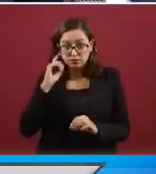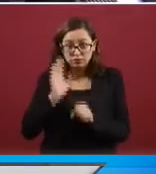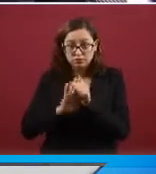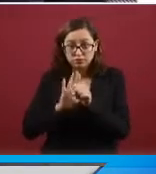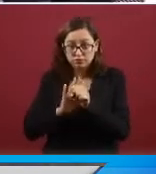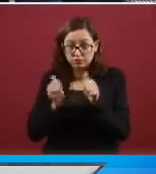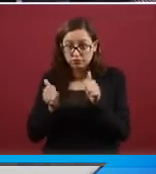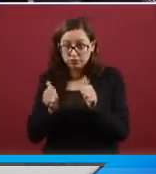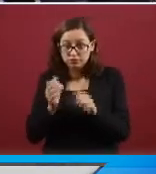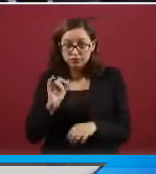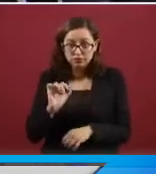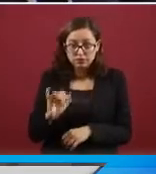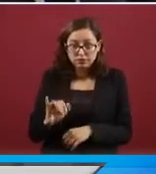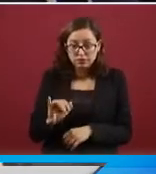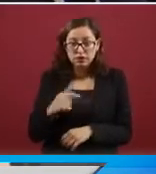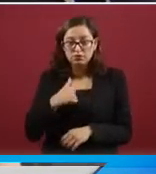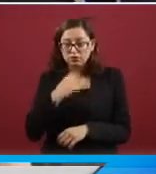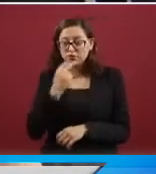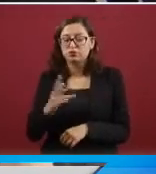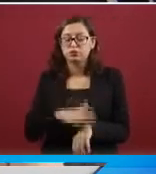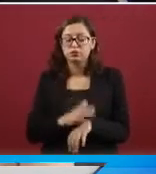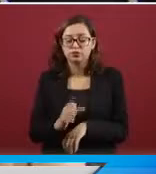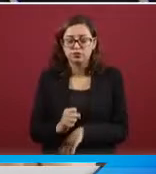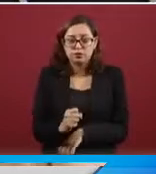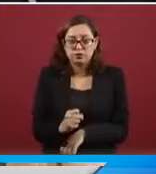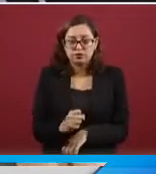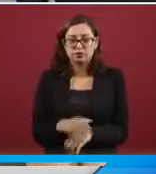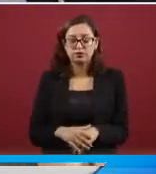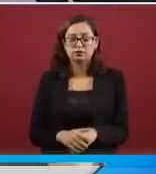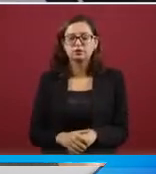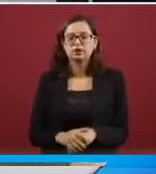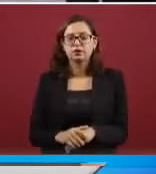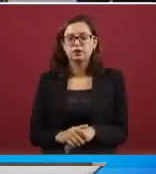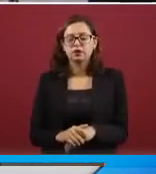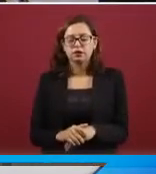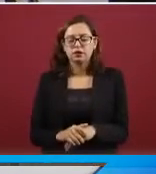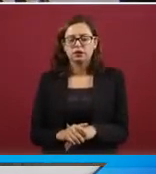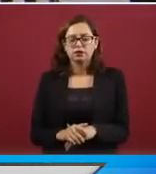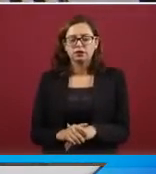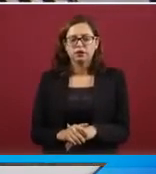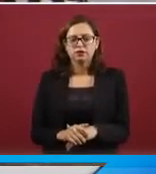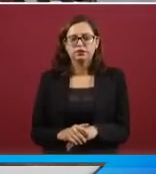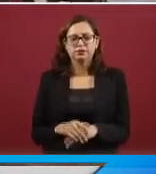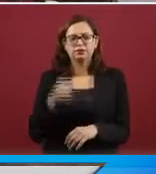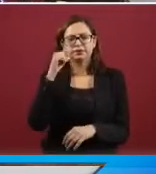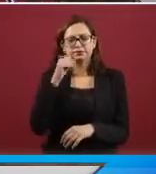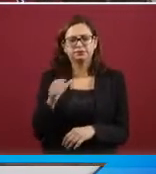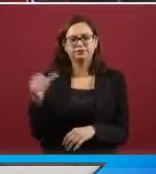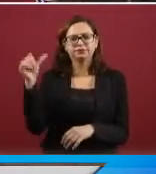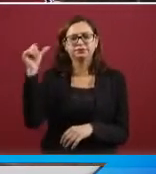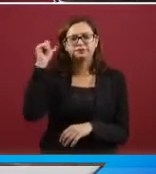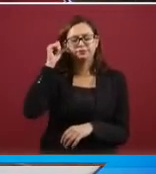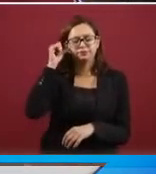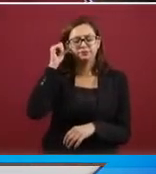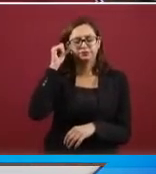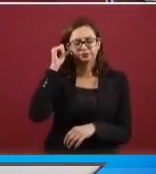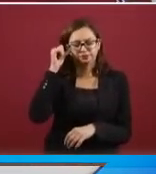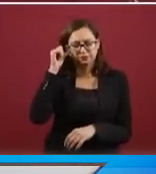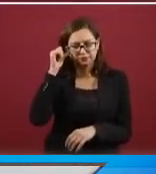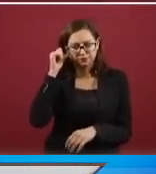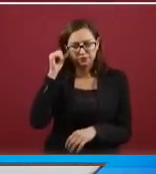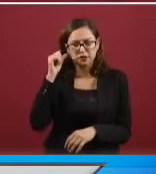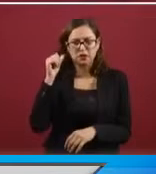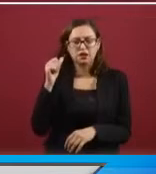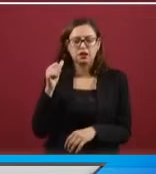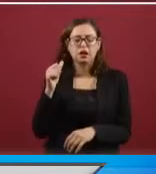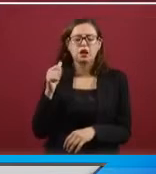de fortalecimiento del bienestar social, la paz y seguridad y el fortalecimiento del sector energético. Para la elaboración de este paquete se estimó